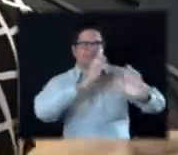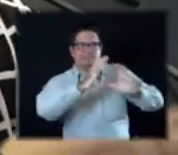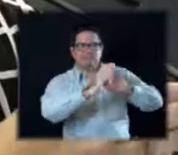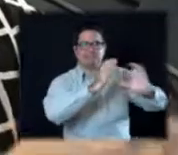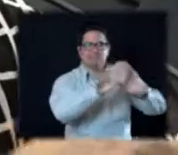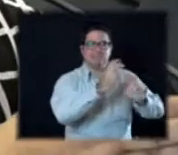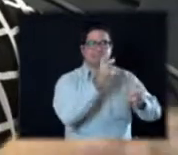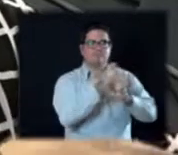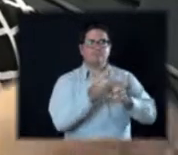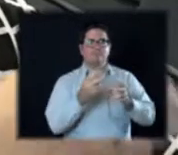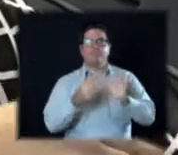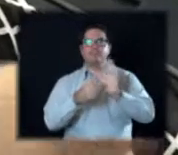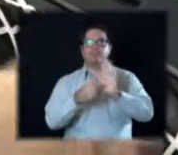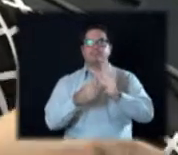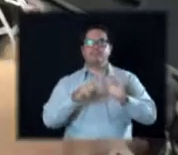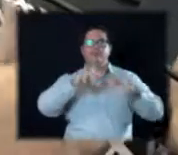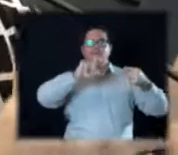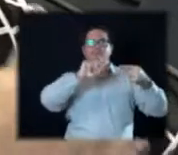2014,